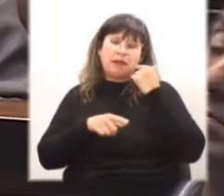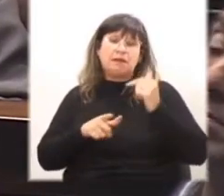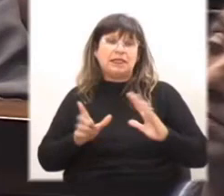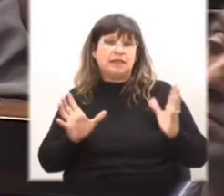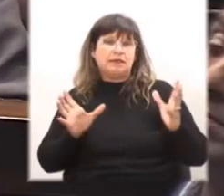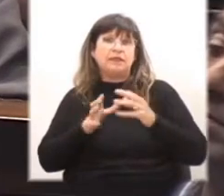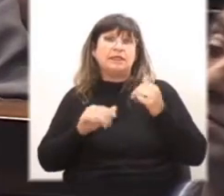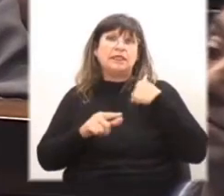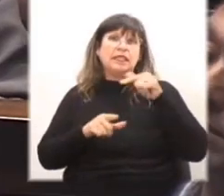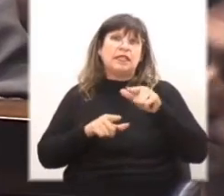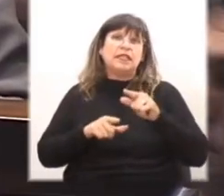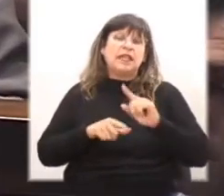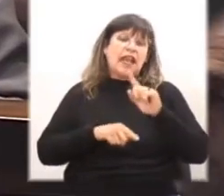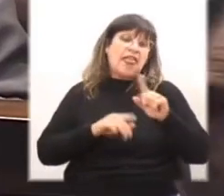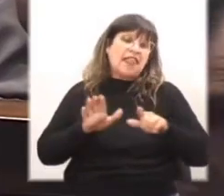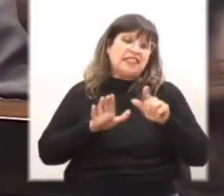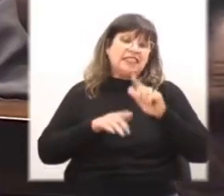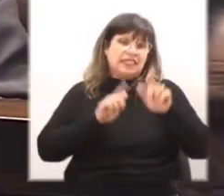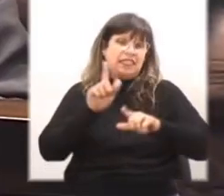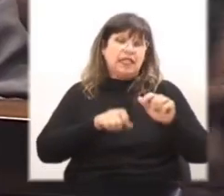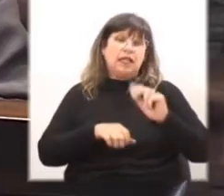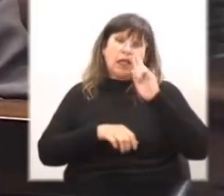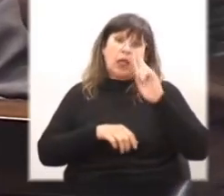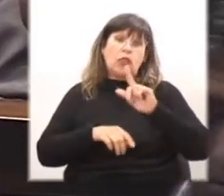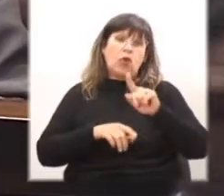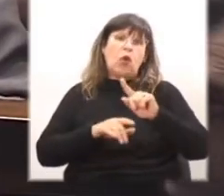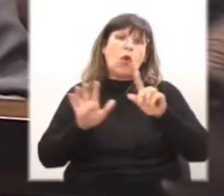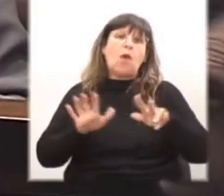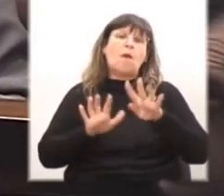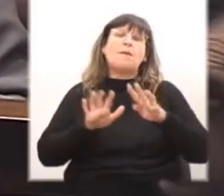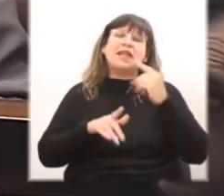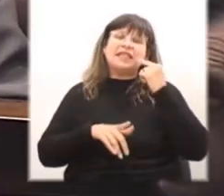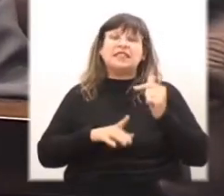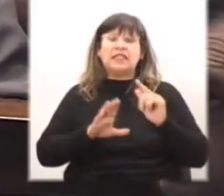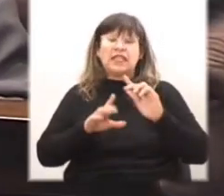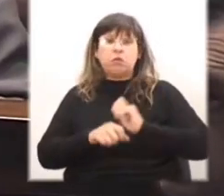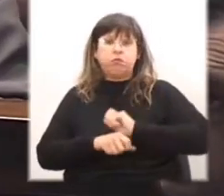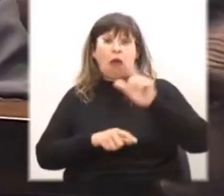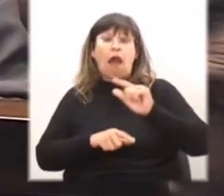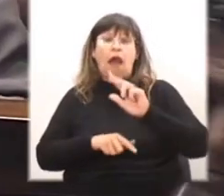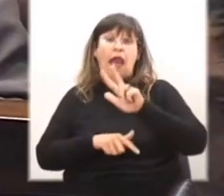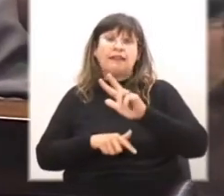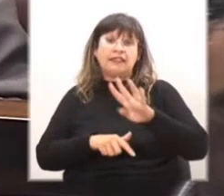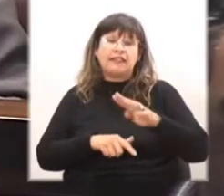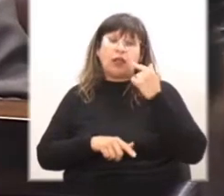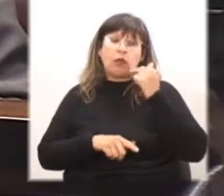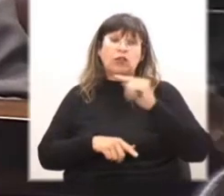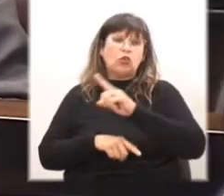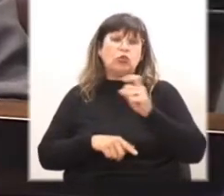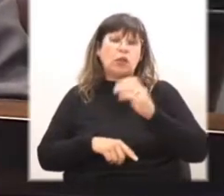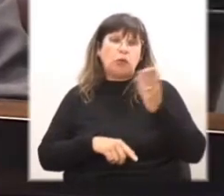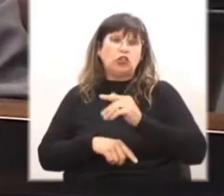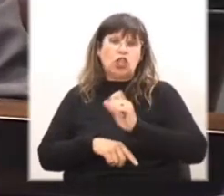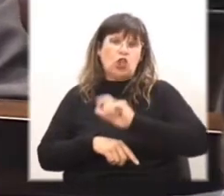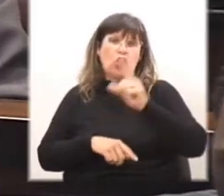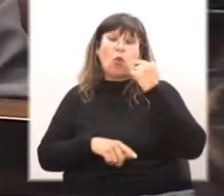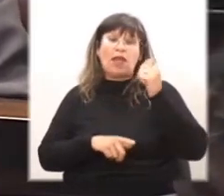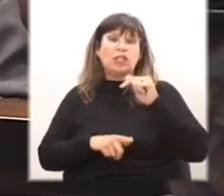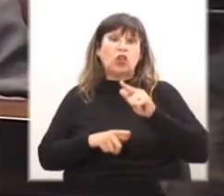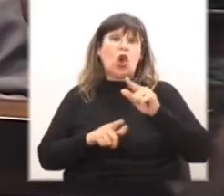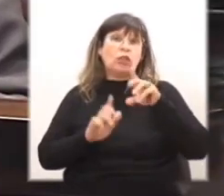delegación, pasando de 17 personas en 2019 a 34 en 2023, o sea, un 100% de aumento en la